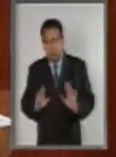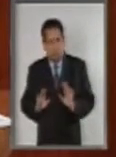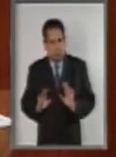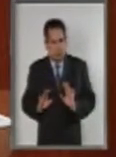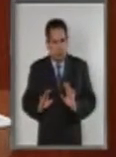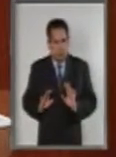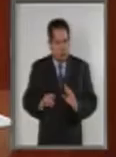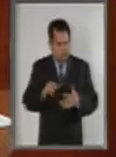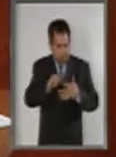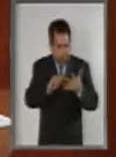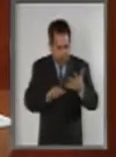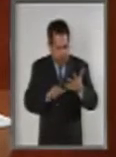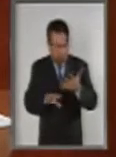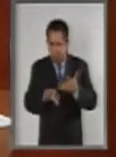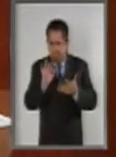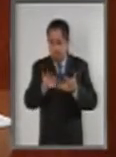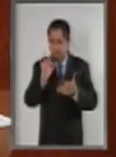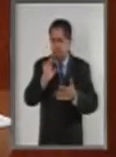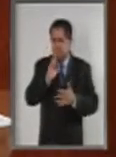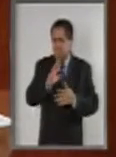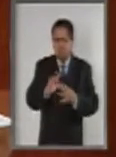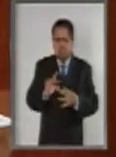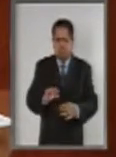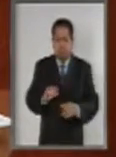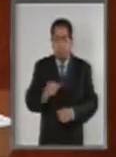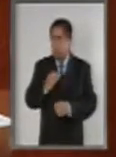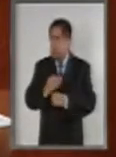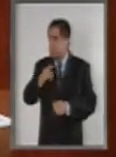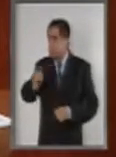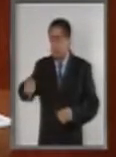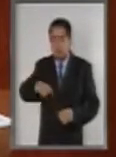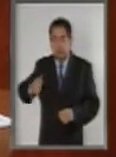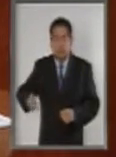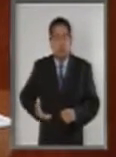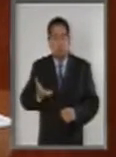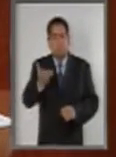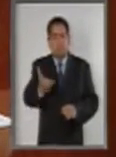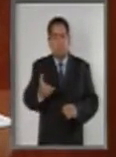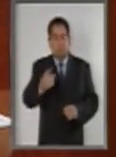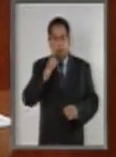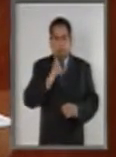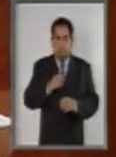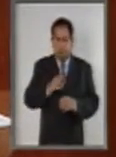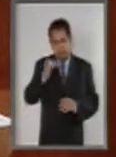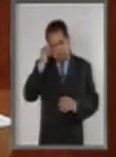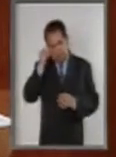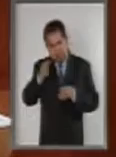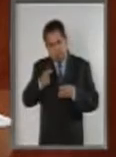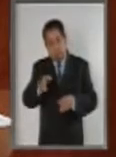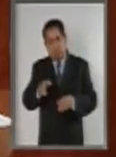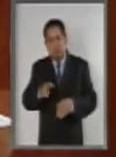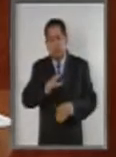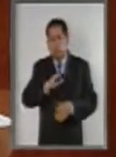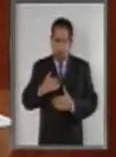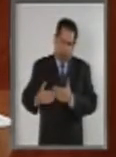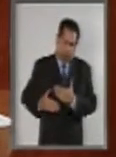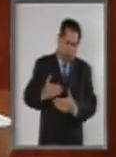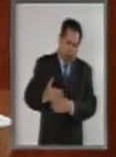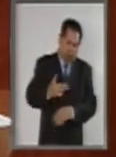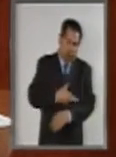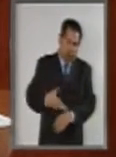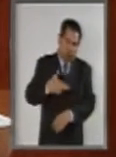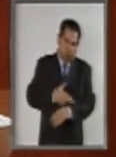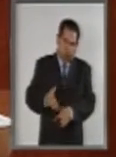eran de sustancia. Hoy lo que estamos presentando es un camino legislativo